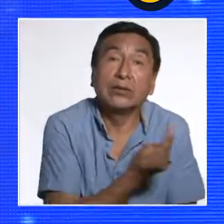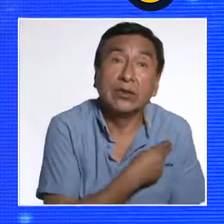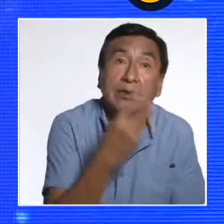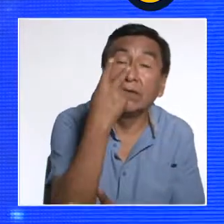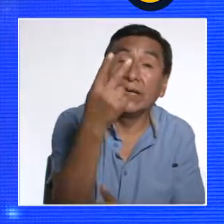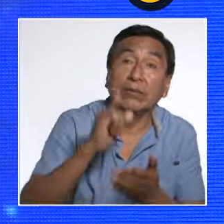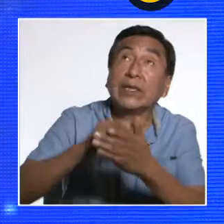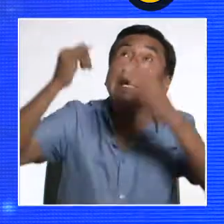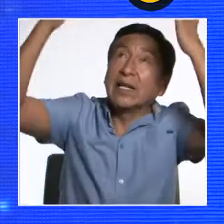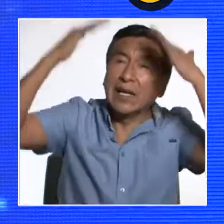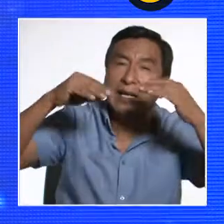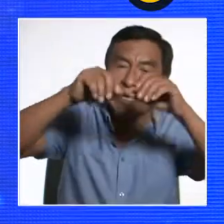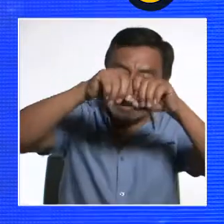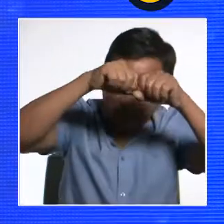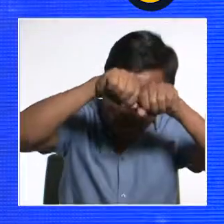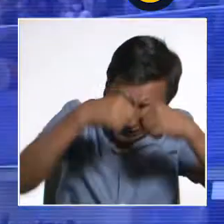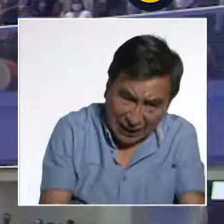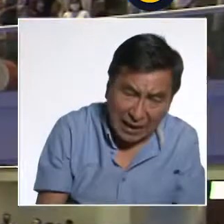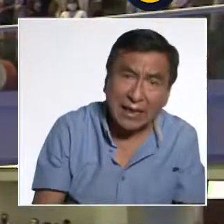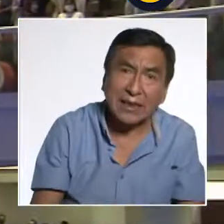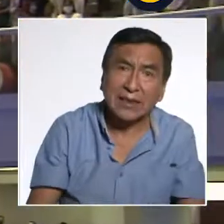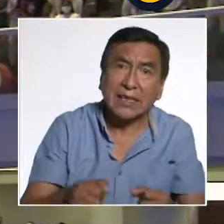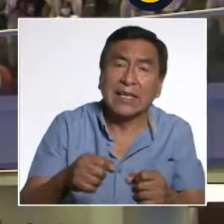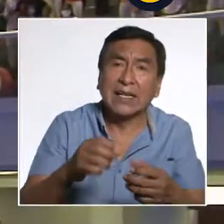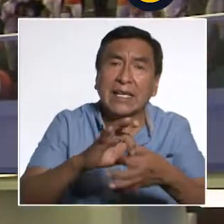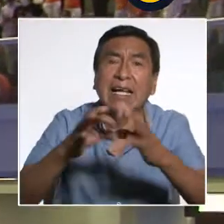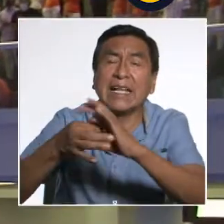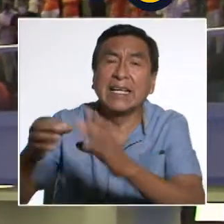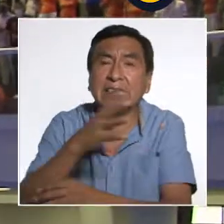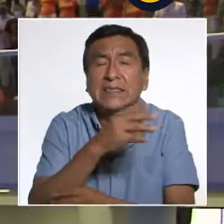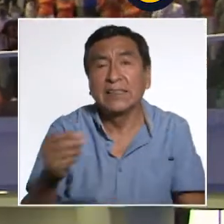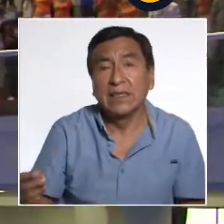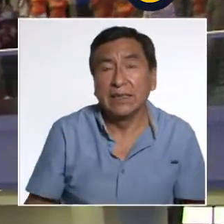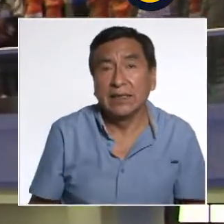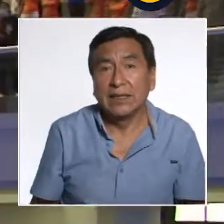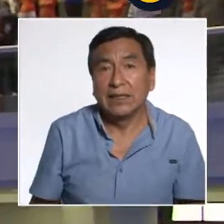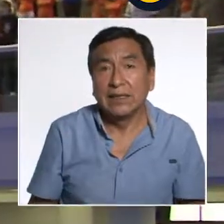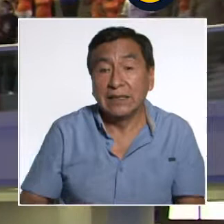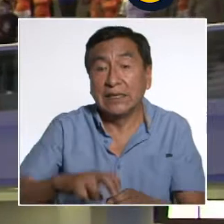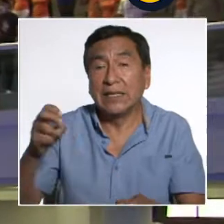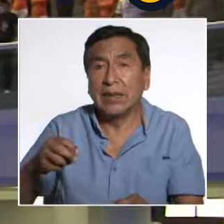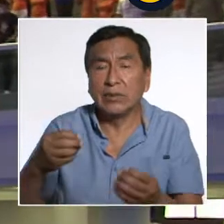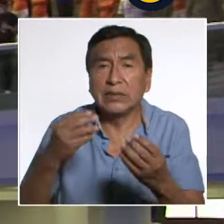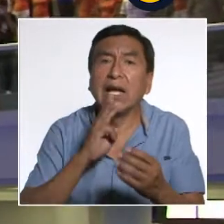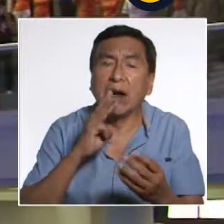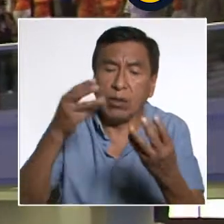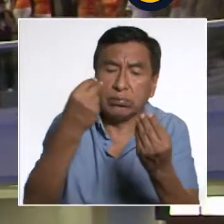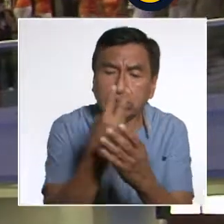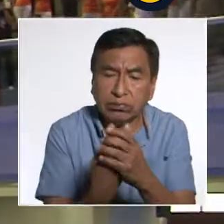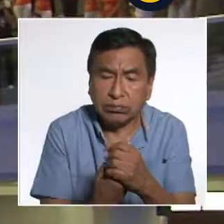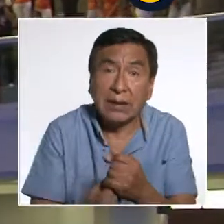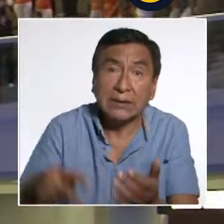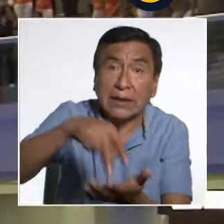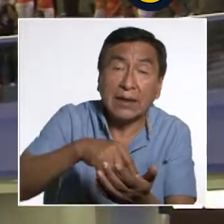que caen cadenas, saldremos de pozos cenagosos. Nuestras vidas, algunos